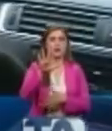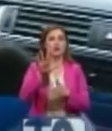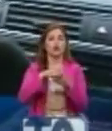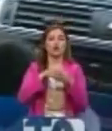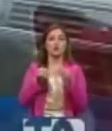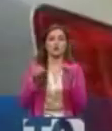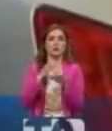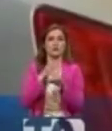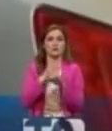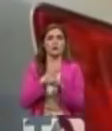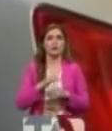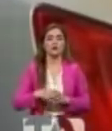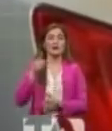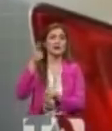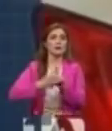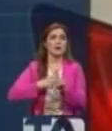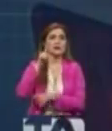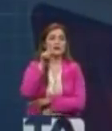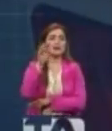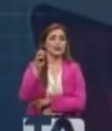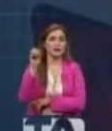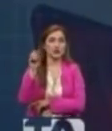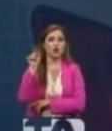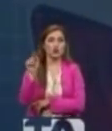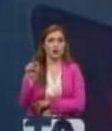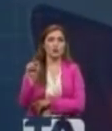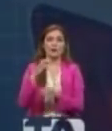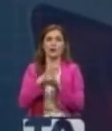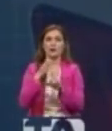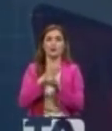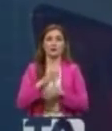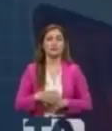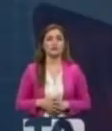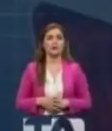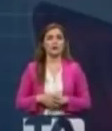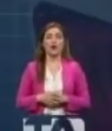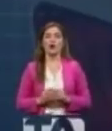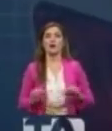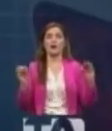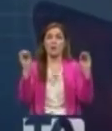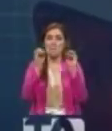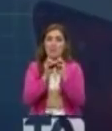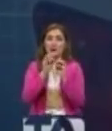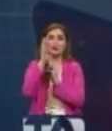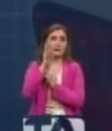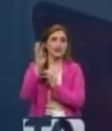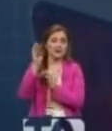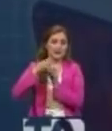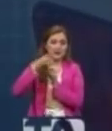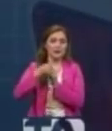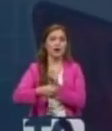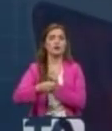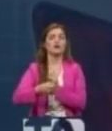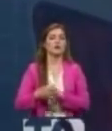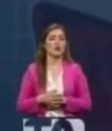$25 aproximadamente. Al mes gasta $100 y es aquí donde haremos el cálculo. Si le sumamos el incremento de 66 centavos por